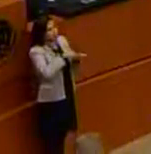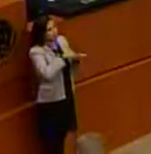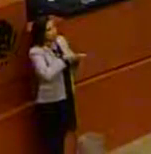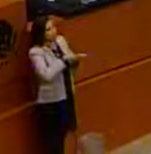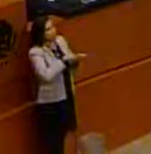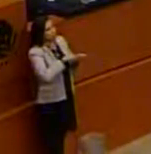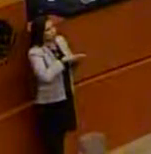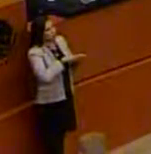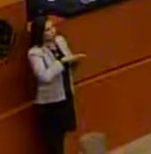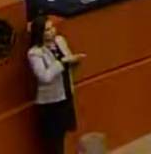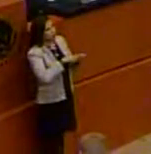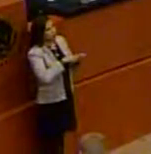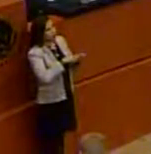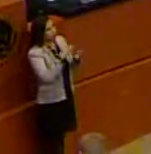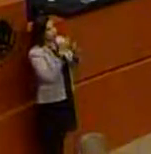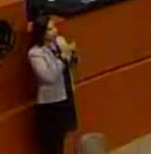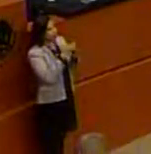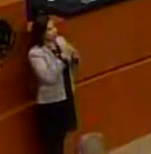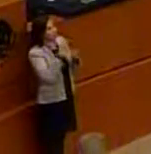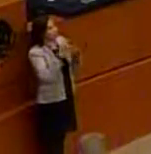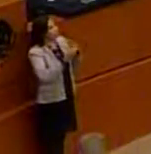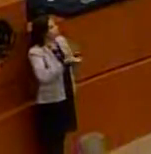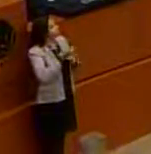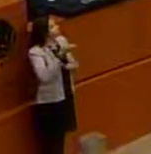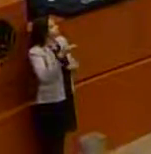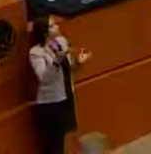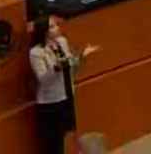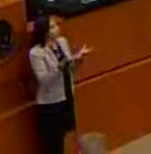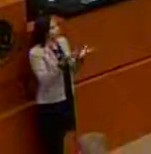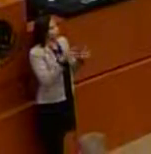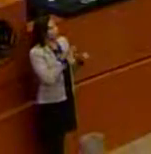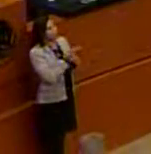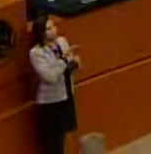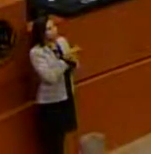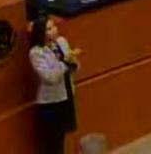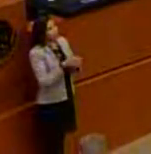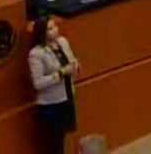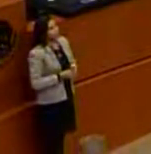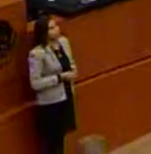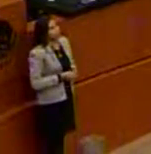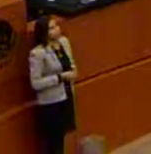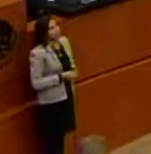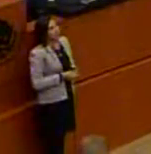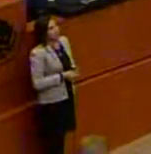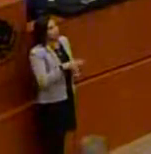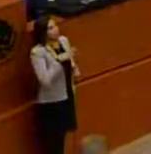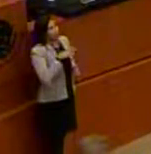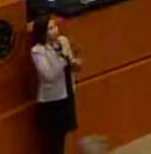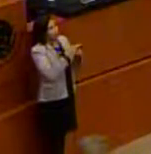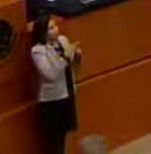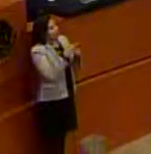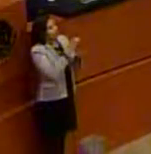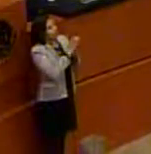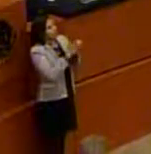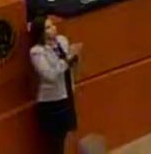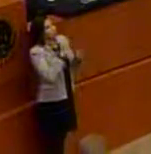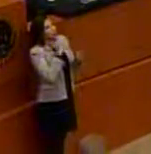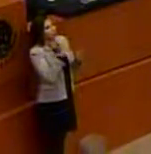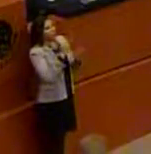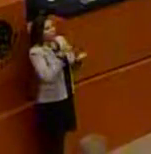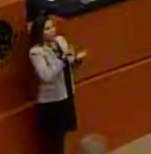la formulación que se nos hace sí tiene una serie de